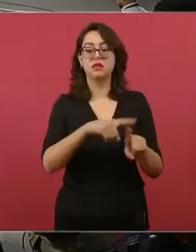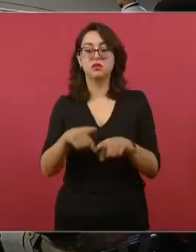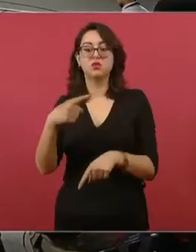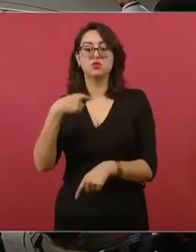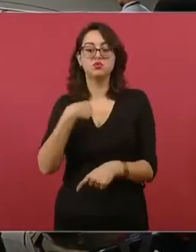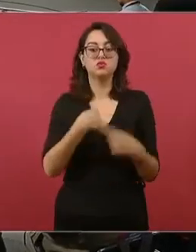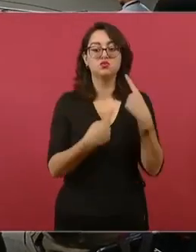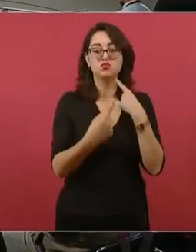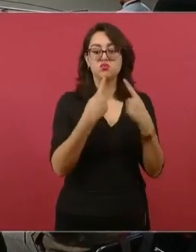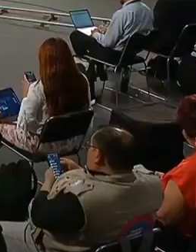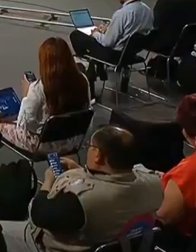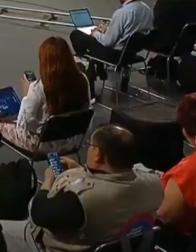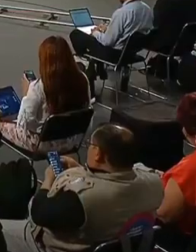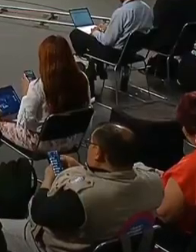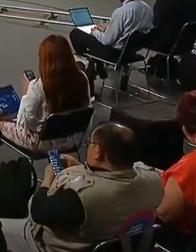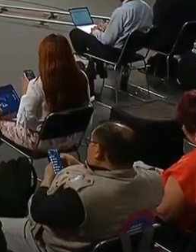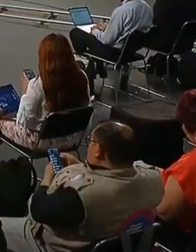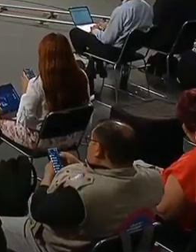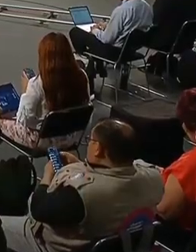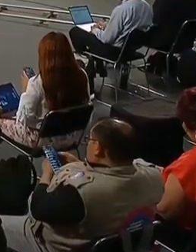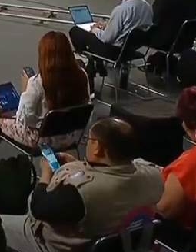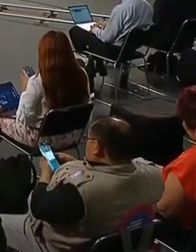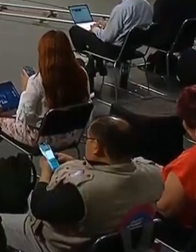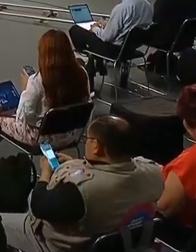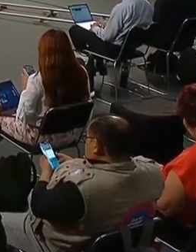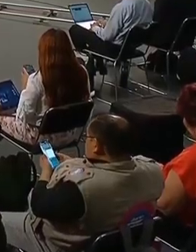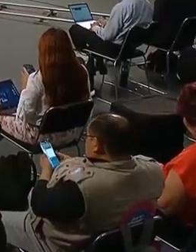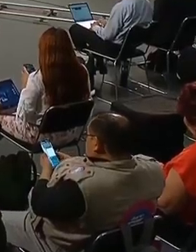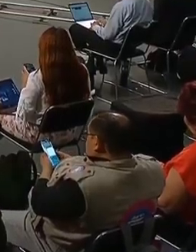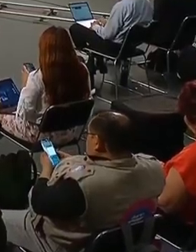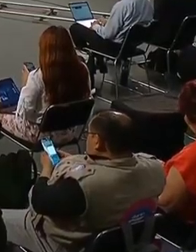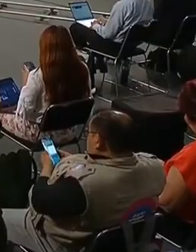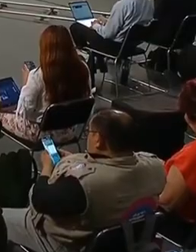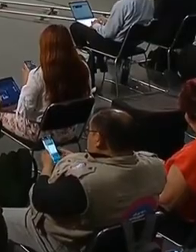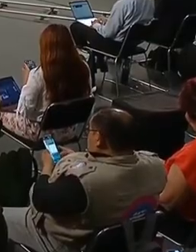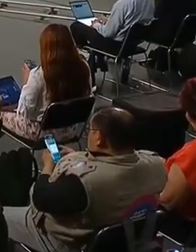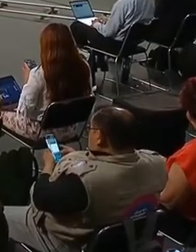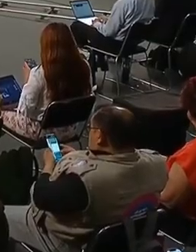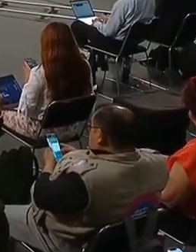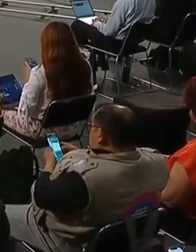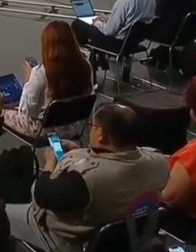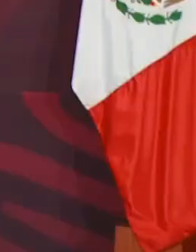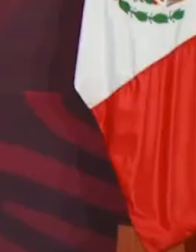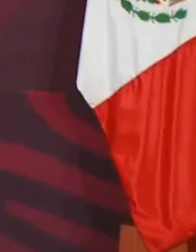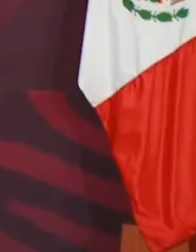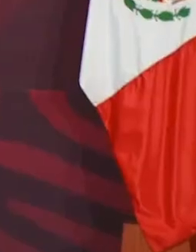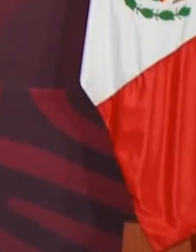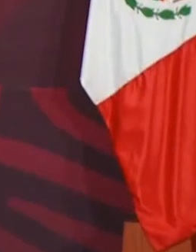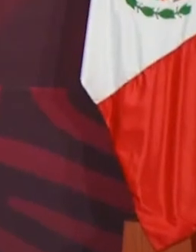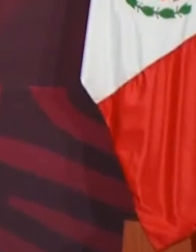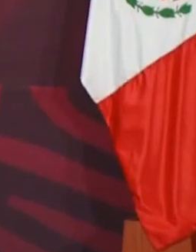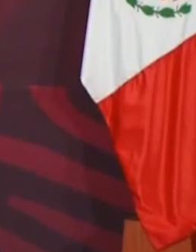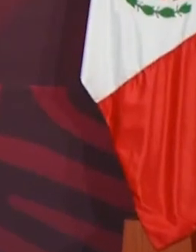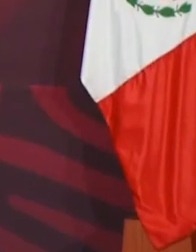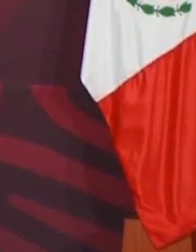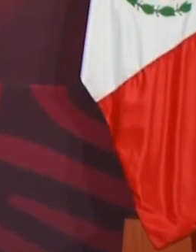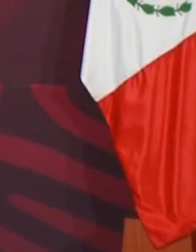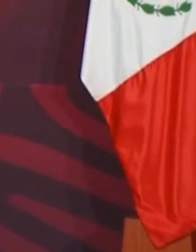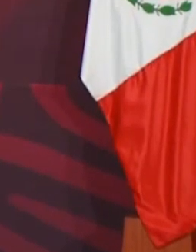yo les digo que ya están entendiendo